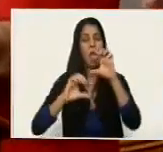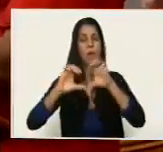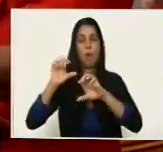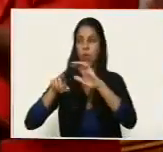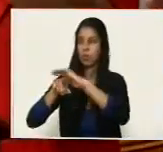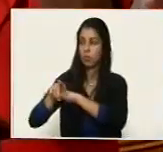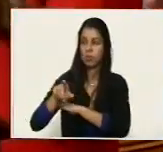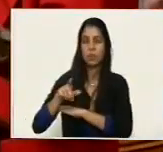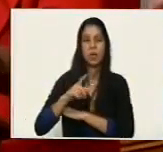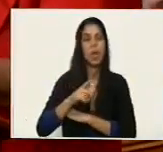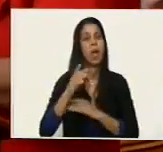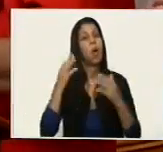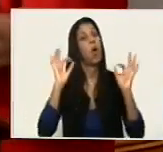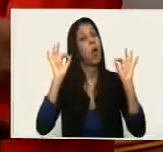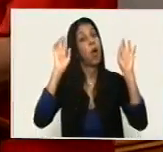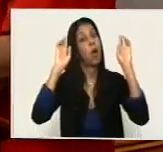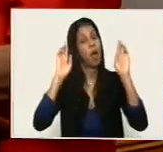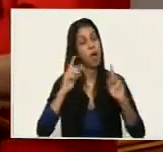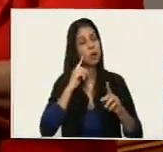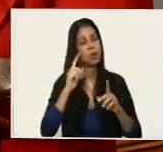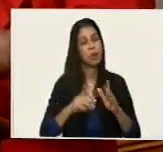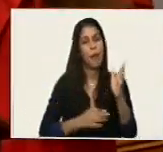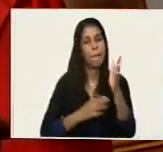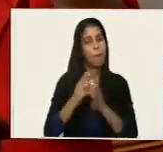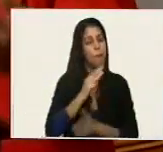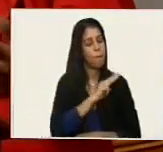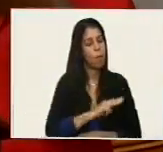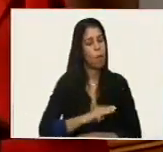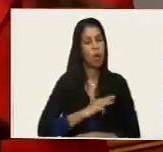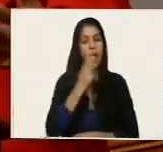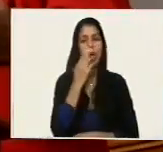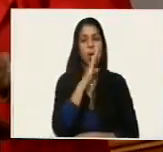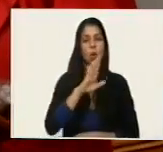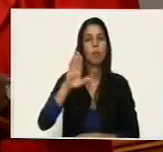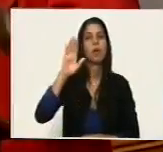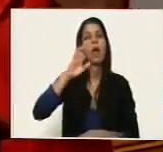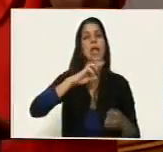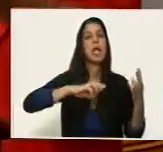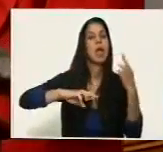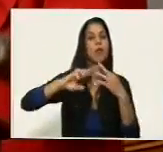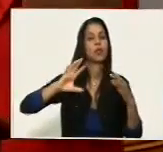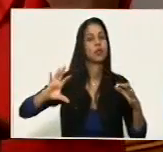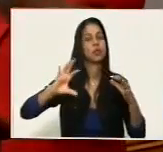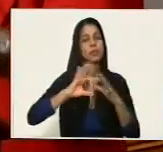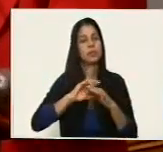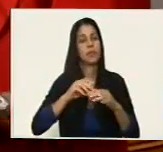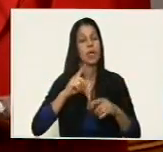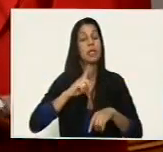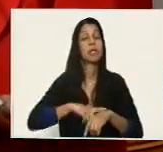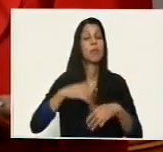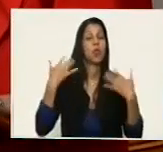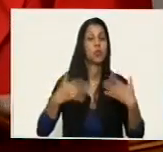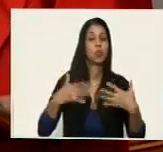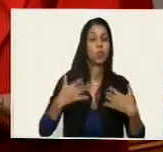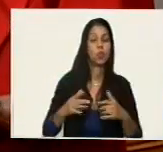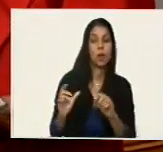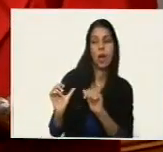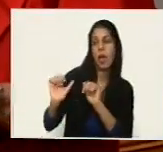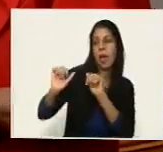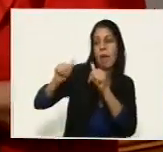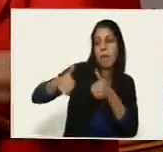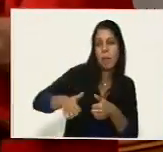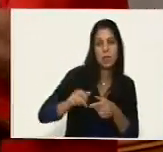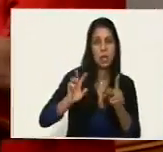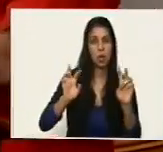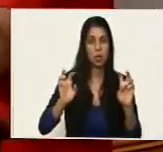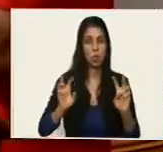hagan con la mística, con la ética, con el compromiso revolucionario que demandan estos tiempos de nuevo comienzo y que